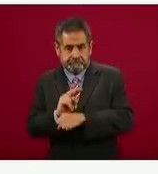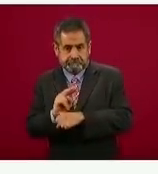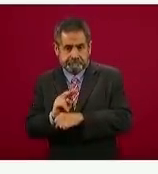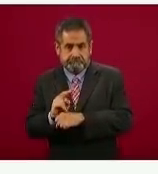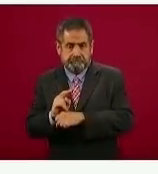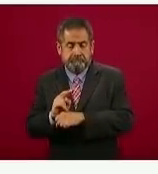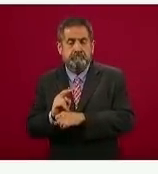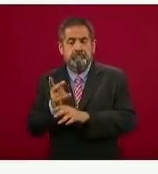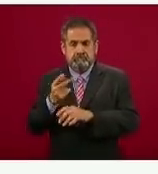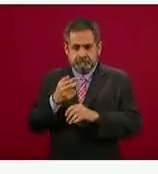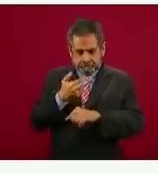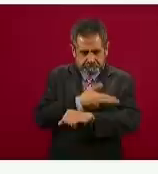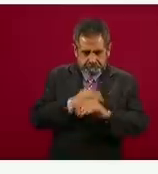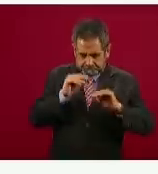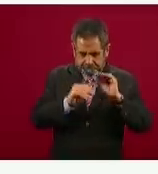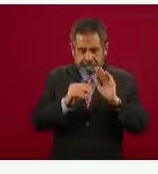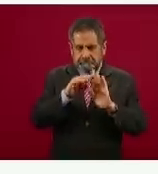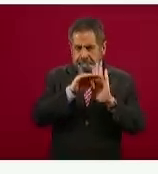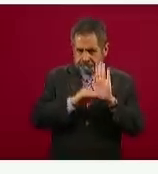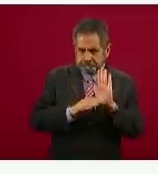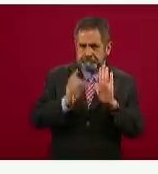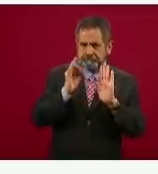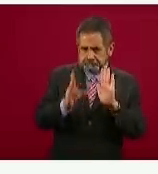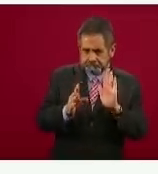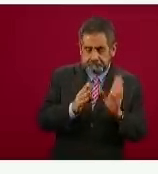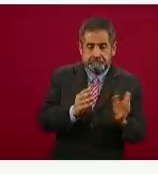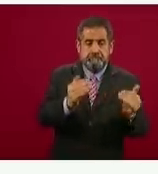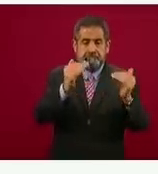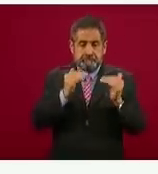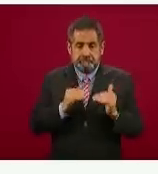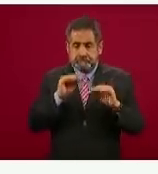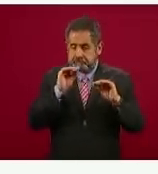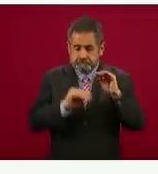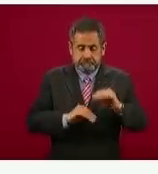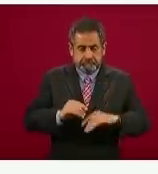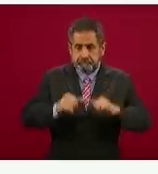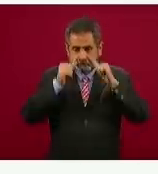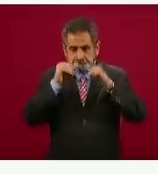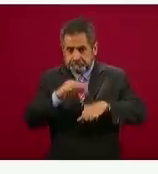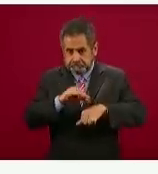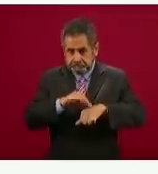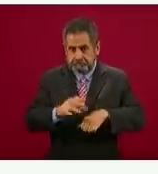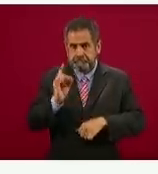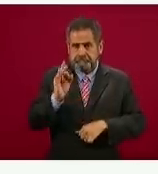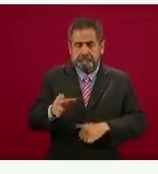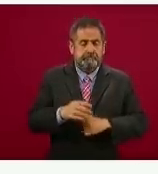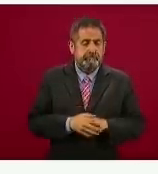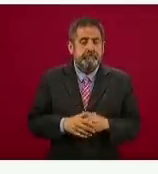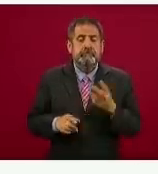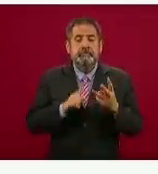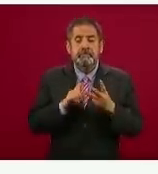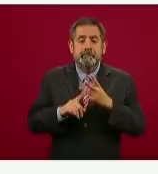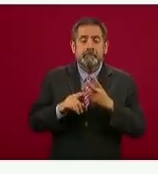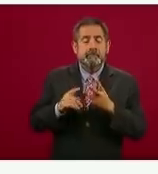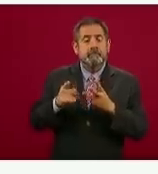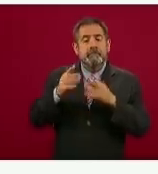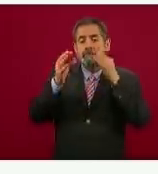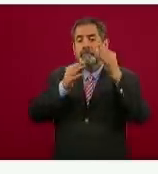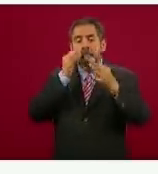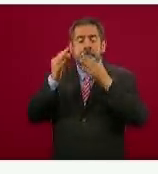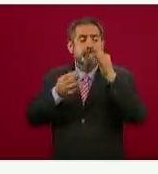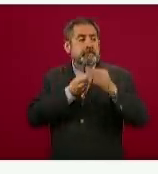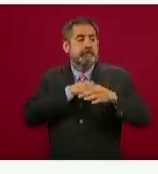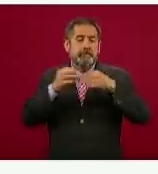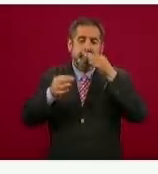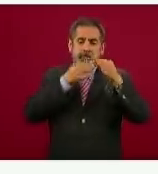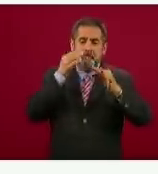creando el protocolo de vigilancia, luego el protocolo de atención médica que ya señalé, también la promoción de la salud. El